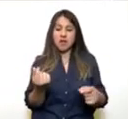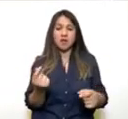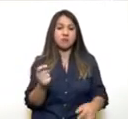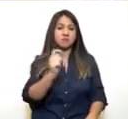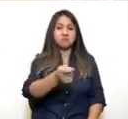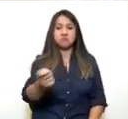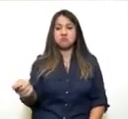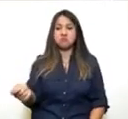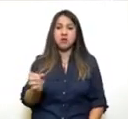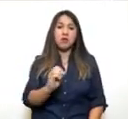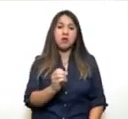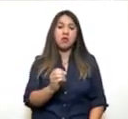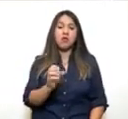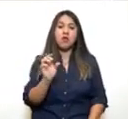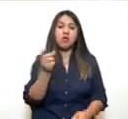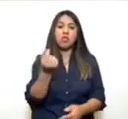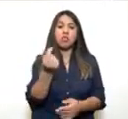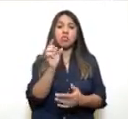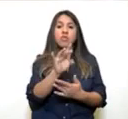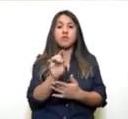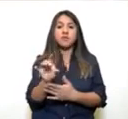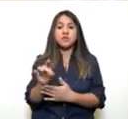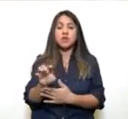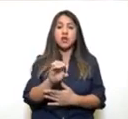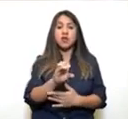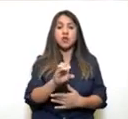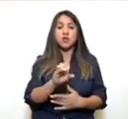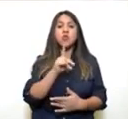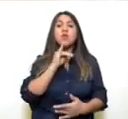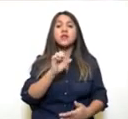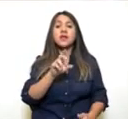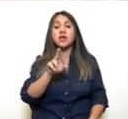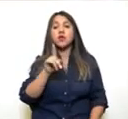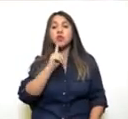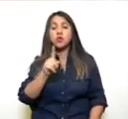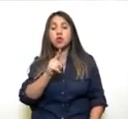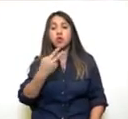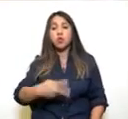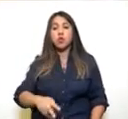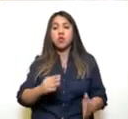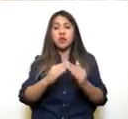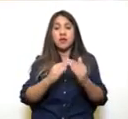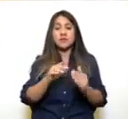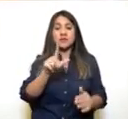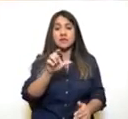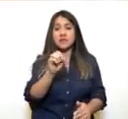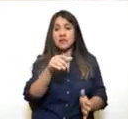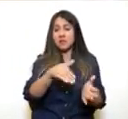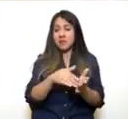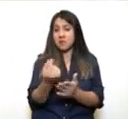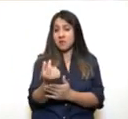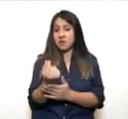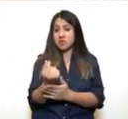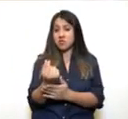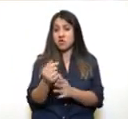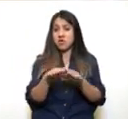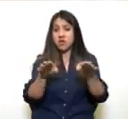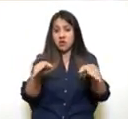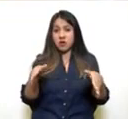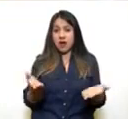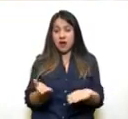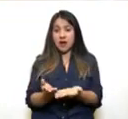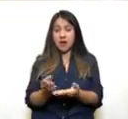que le hubiesen depositado en la cuenta rut a los jefes de hogar los 70 mil pesos de esta caja de